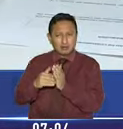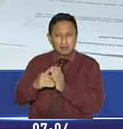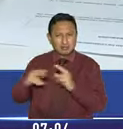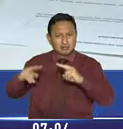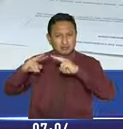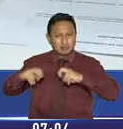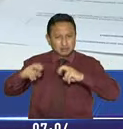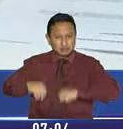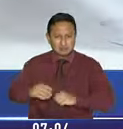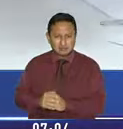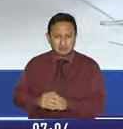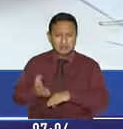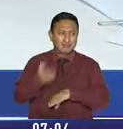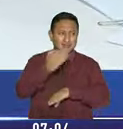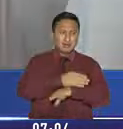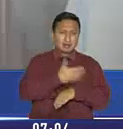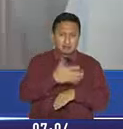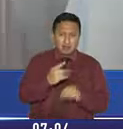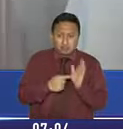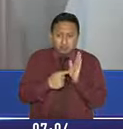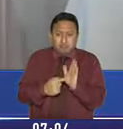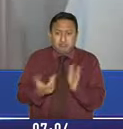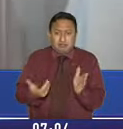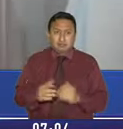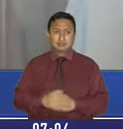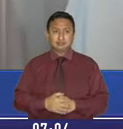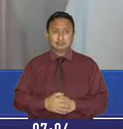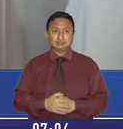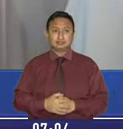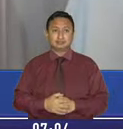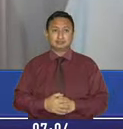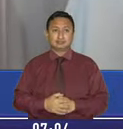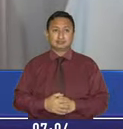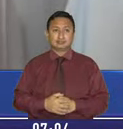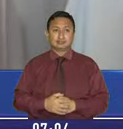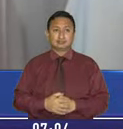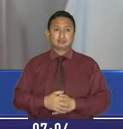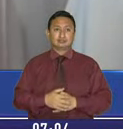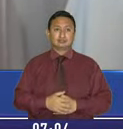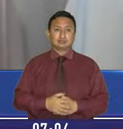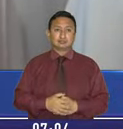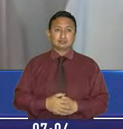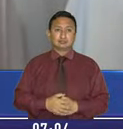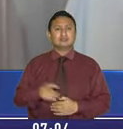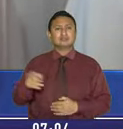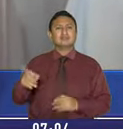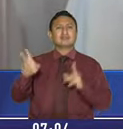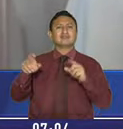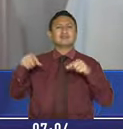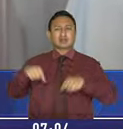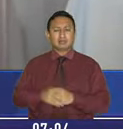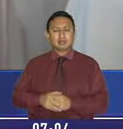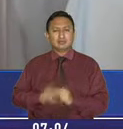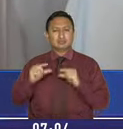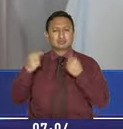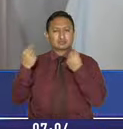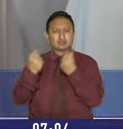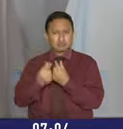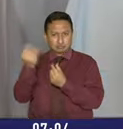atrás. Y eso, además, hablando de una supuesta red de sobornos que involucra a temas del